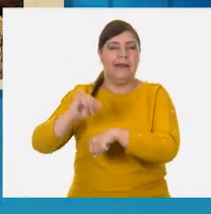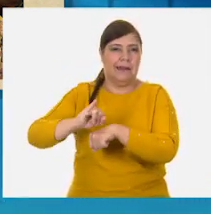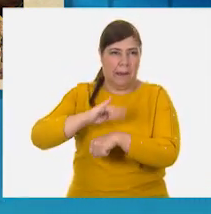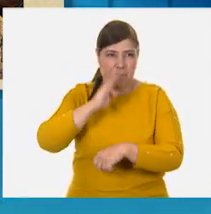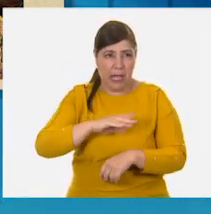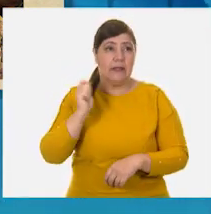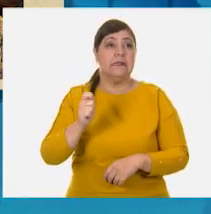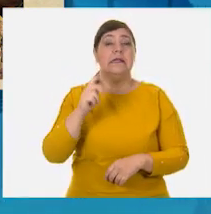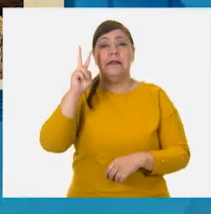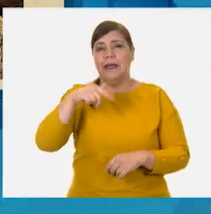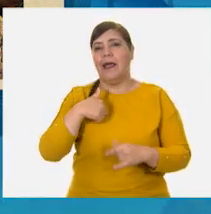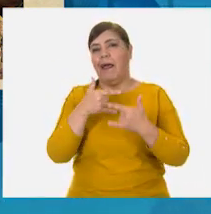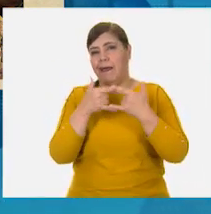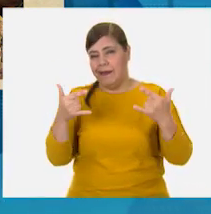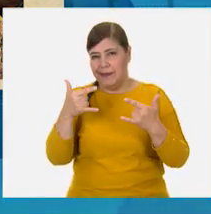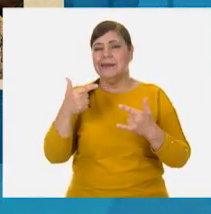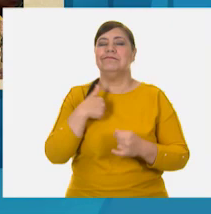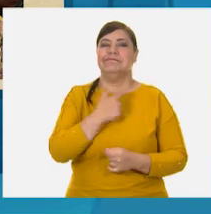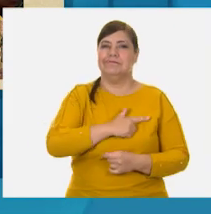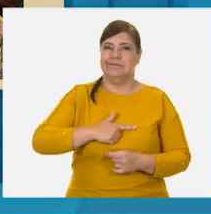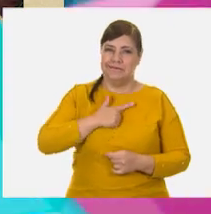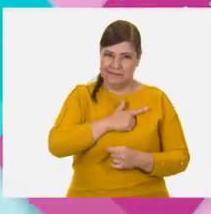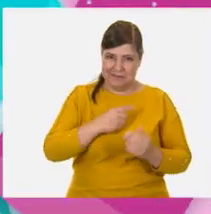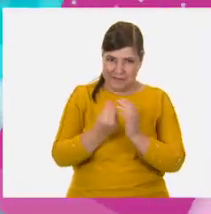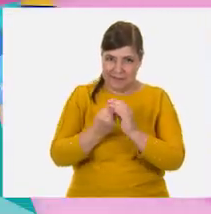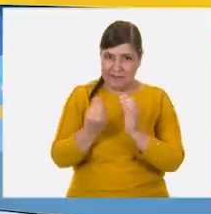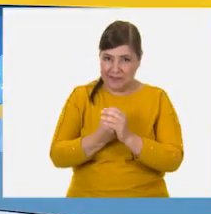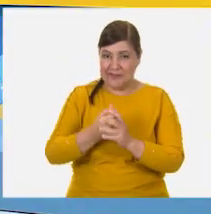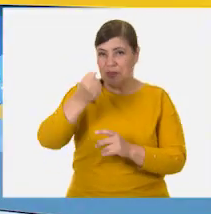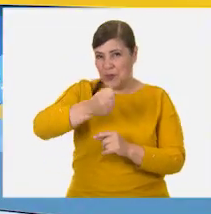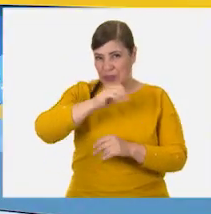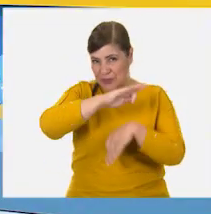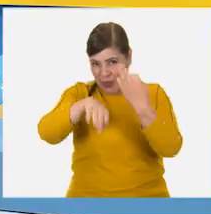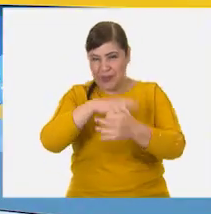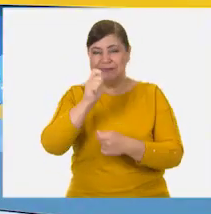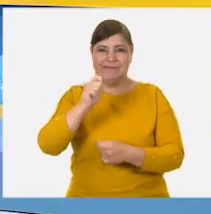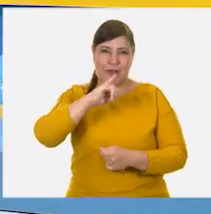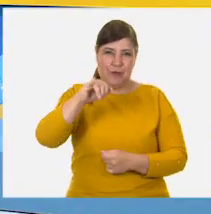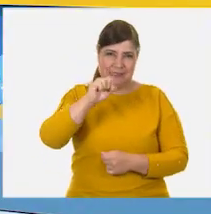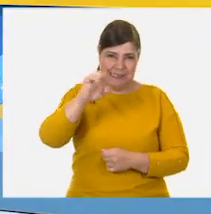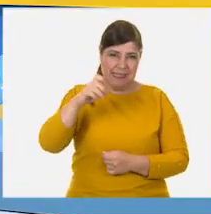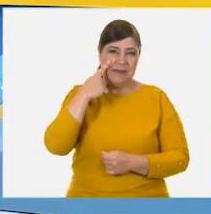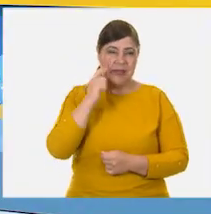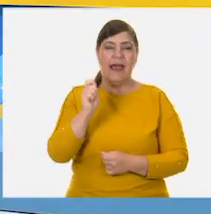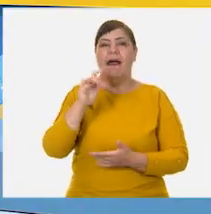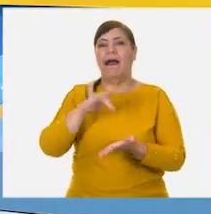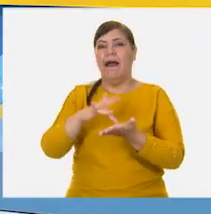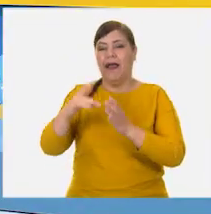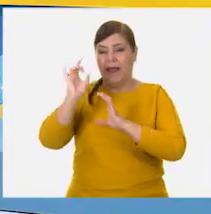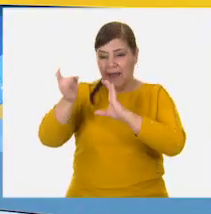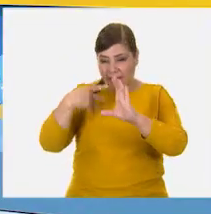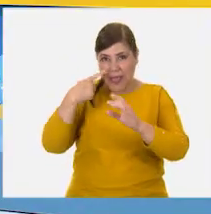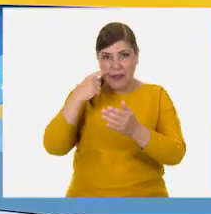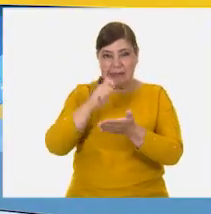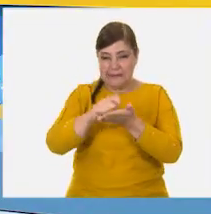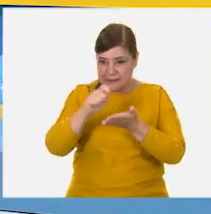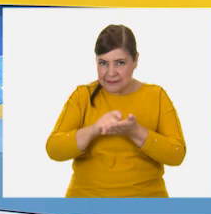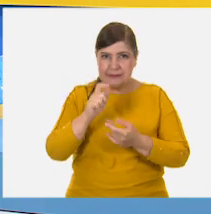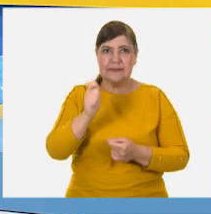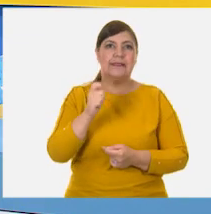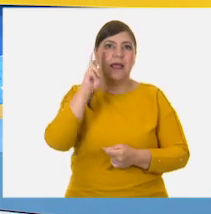de historia. Saludos a todos. José. ¡Ay, José! Muchas gracias por escribirnos y contarnos sobre las tradiciones de tu